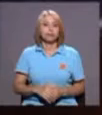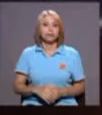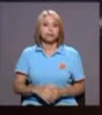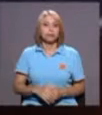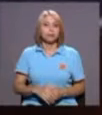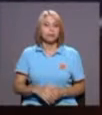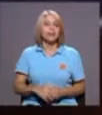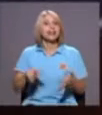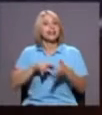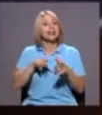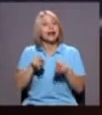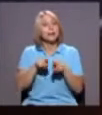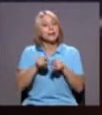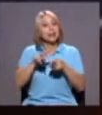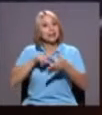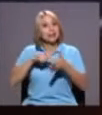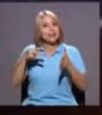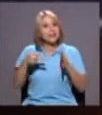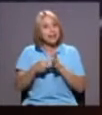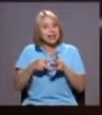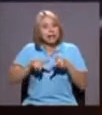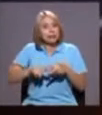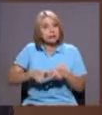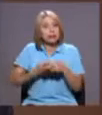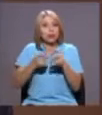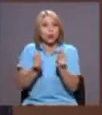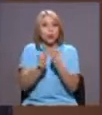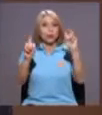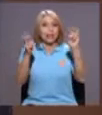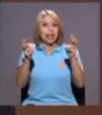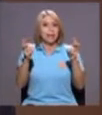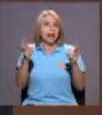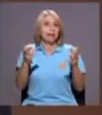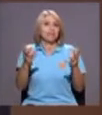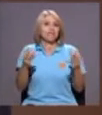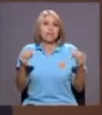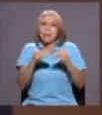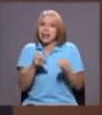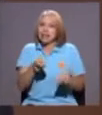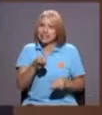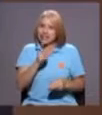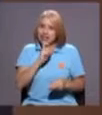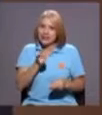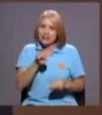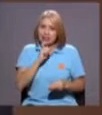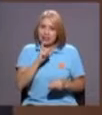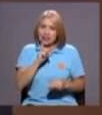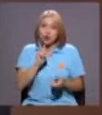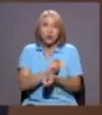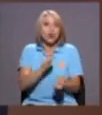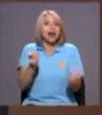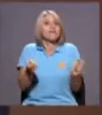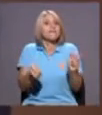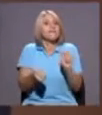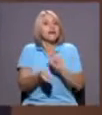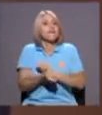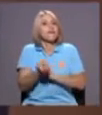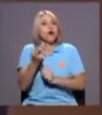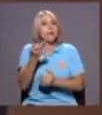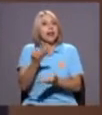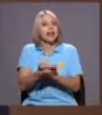Era entrar también con un tema tal vez el más difícil, el de una reforma de las finanzas públicas